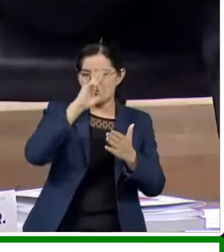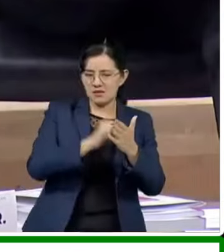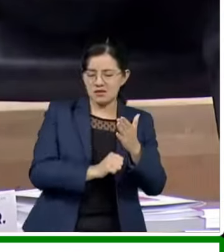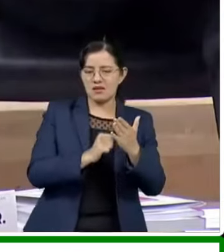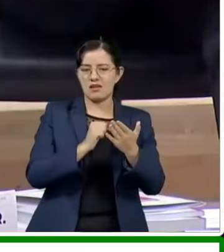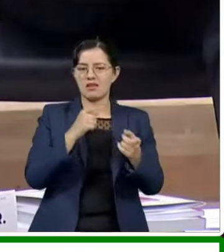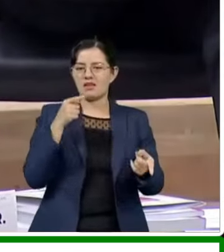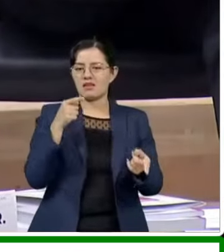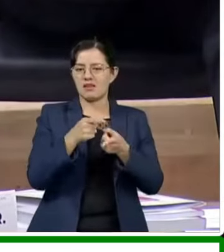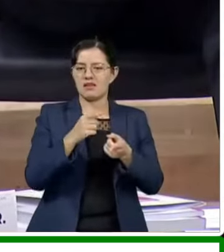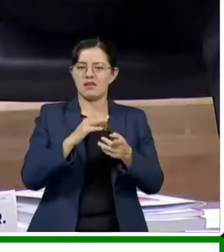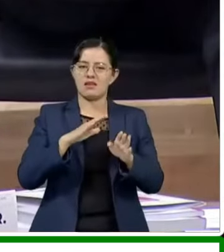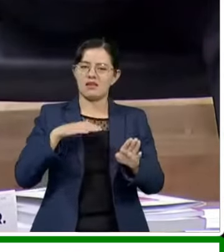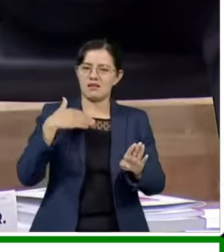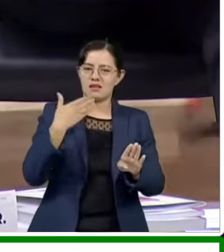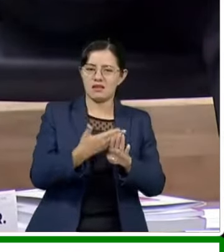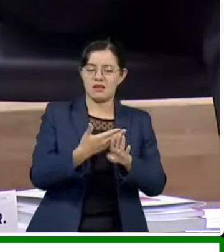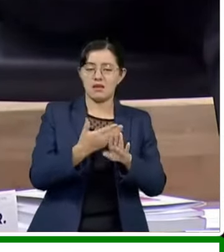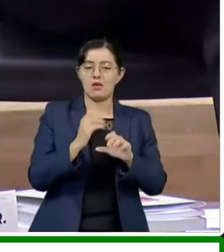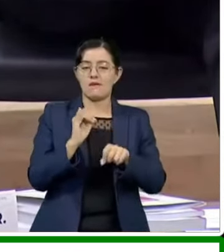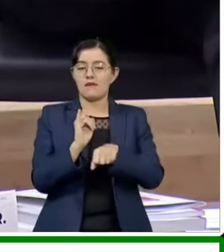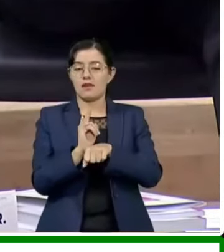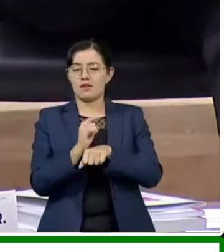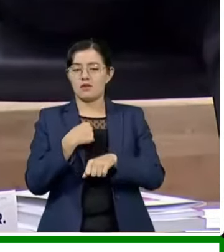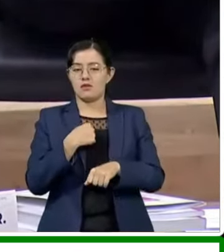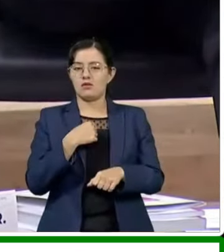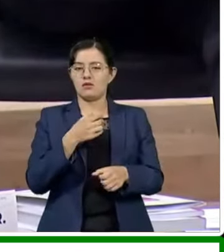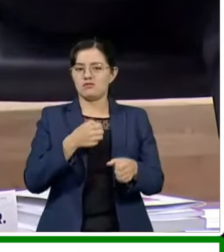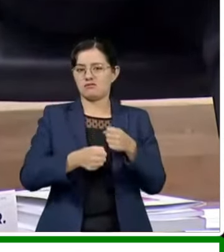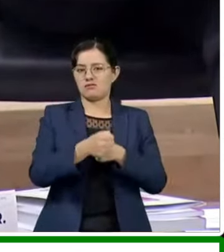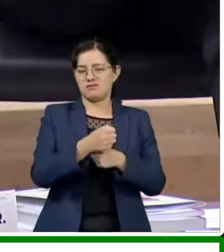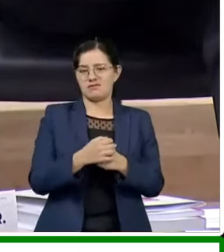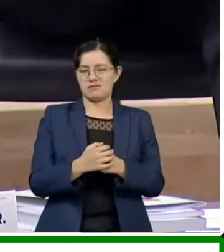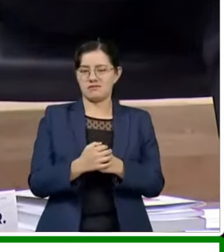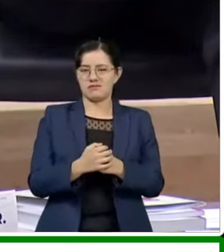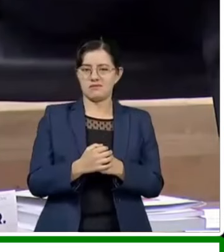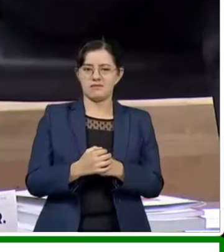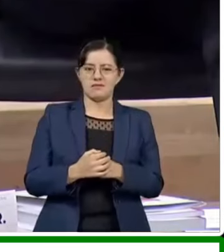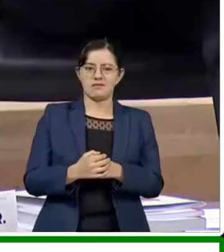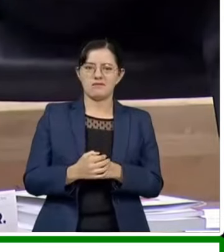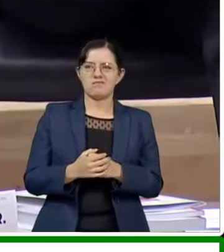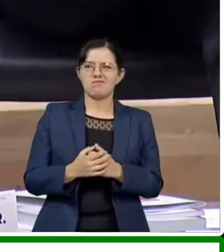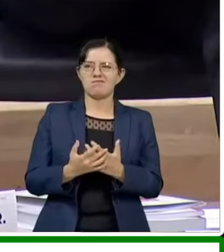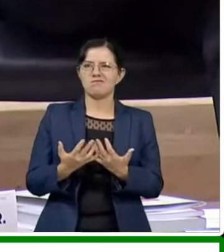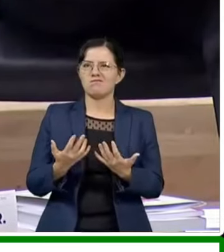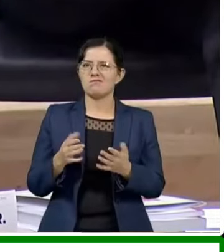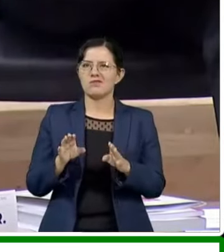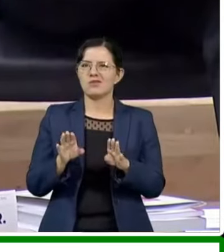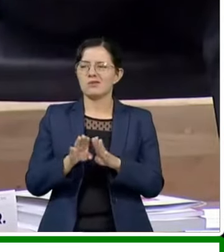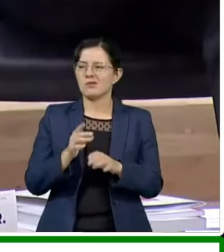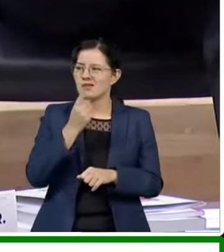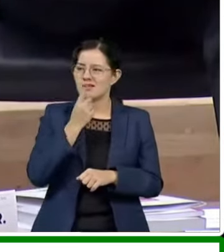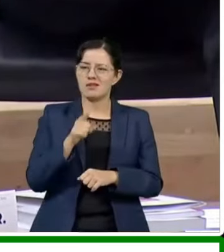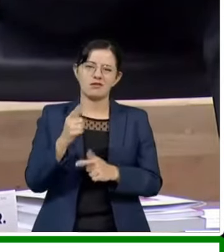lo descalifican, lo suplantan con absoluta, ¿cómo decirle para que no suene